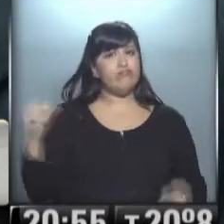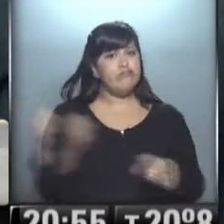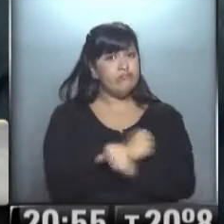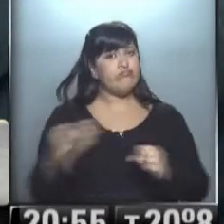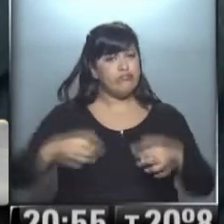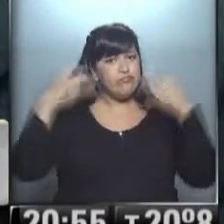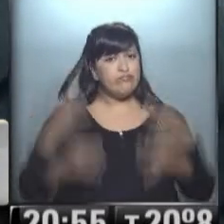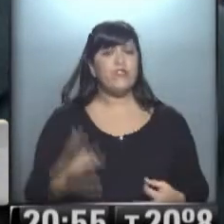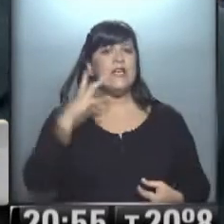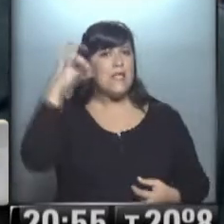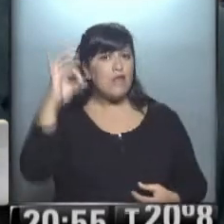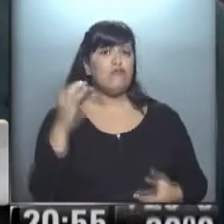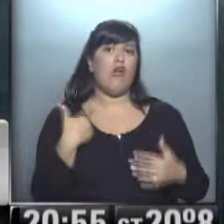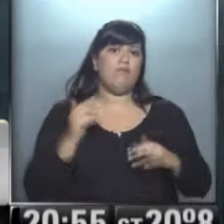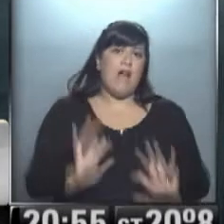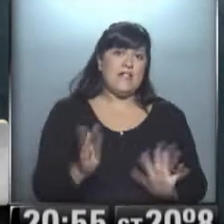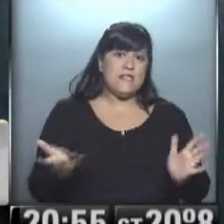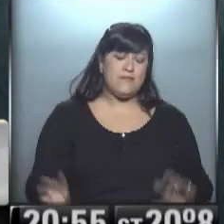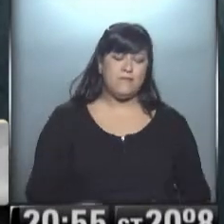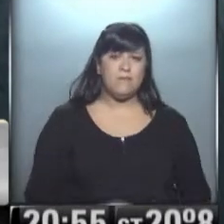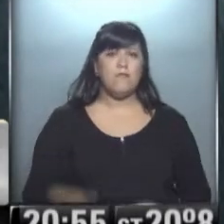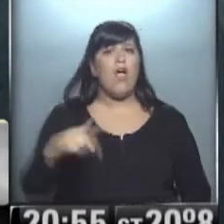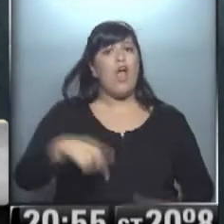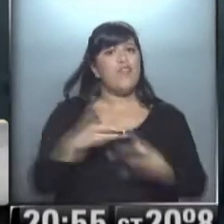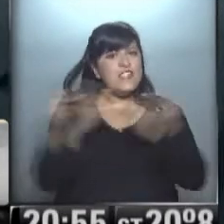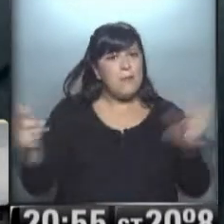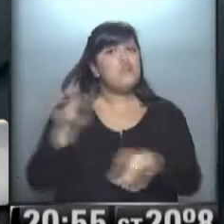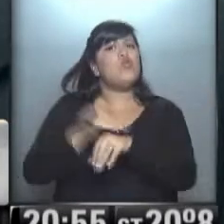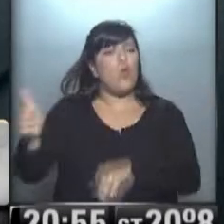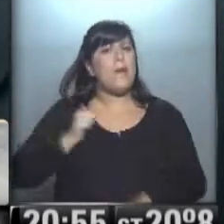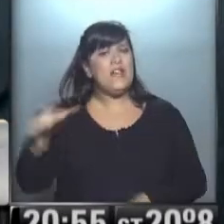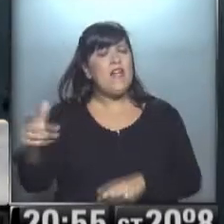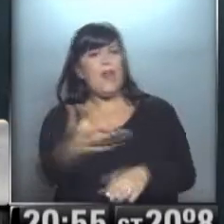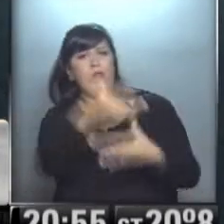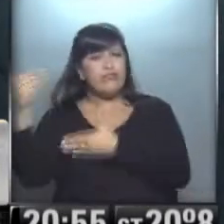el nieto, será así. ¿Fue desaparecido por militares?